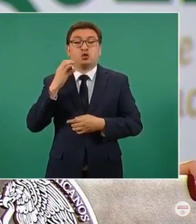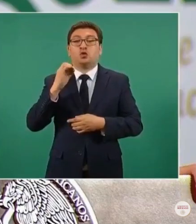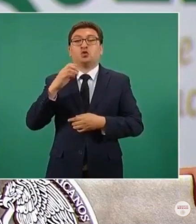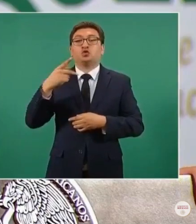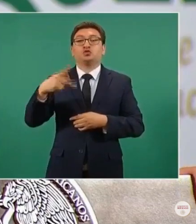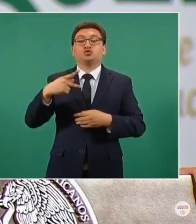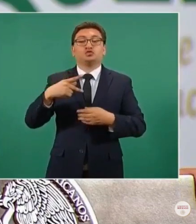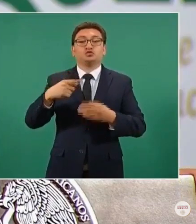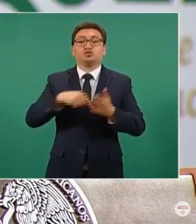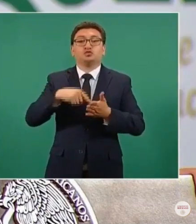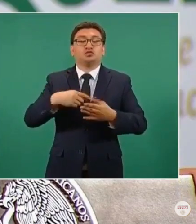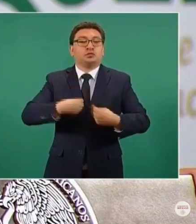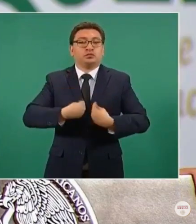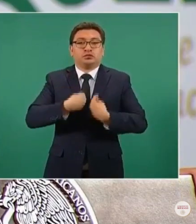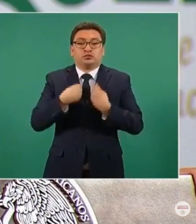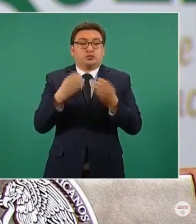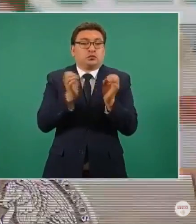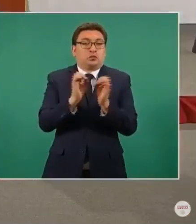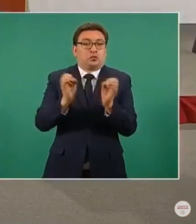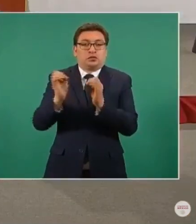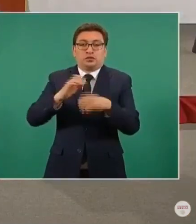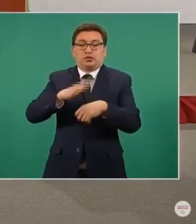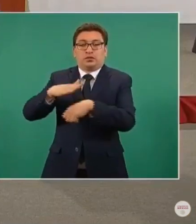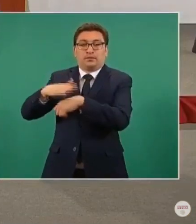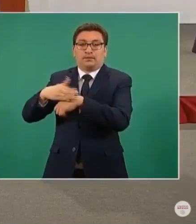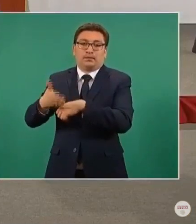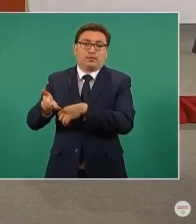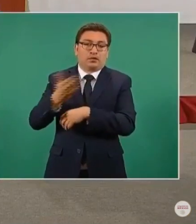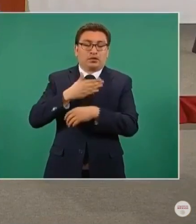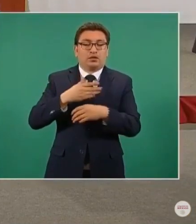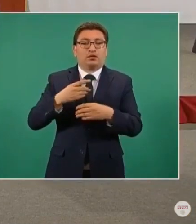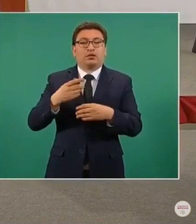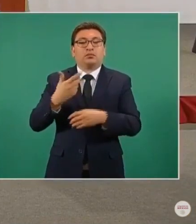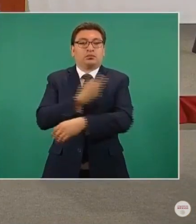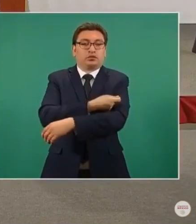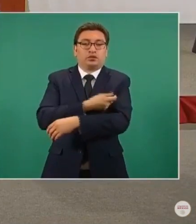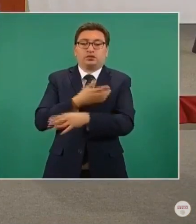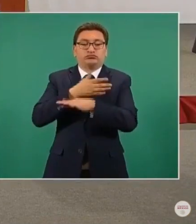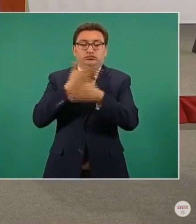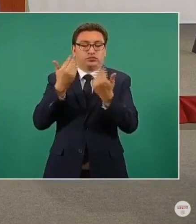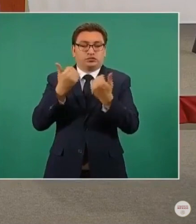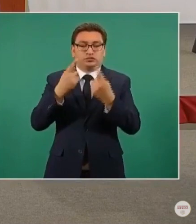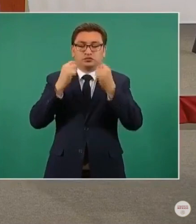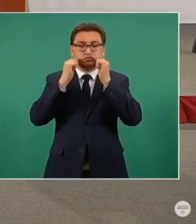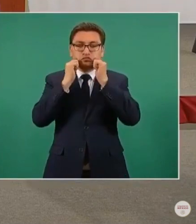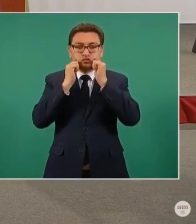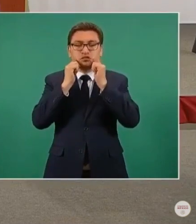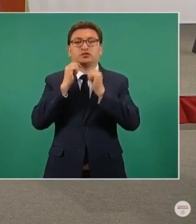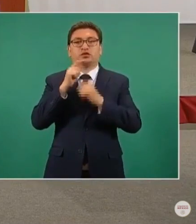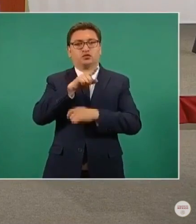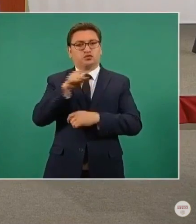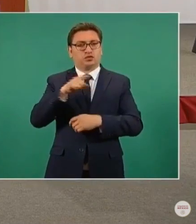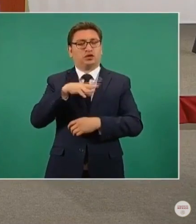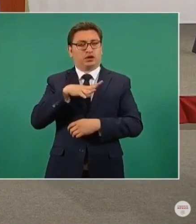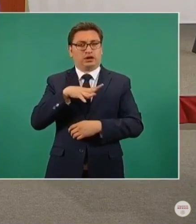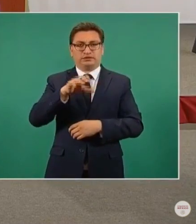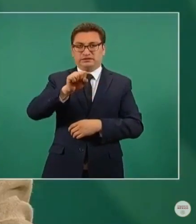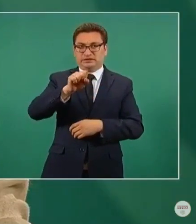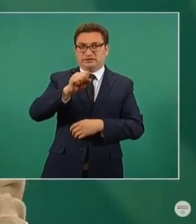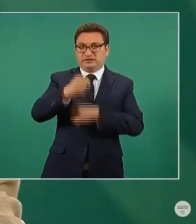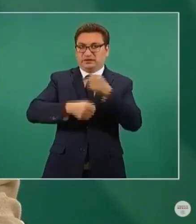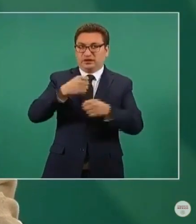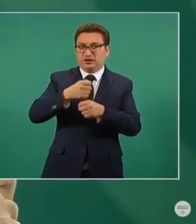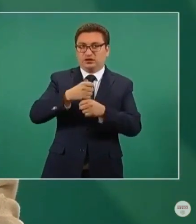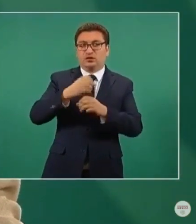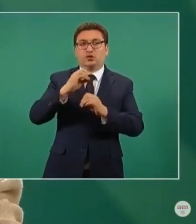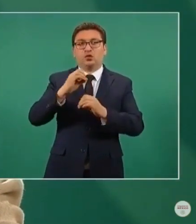localidad en el momento de que se les convocó a ser vacunadas, o la razón que sea. Pero seguimos insistiendo, si usted tiene 60 años o más